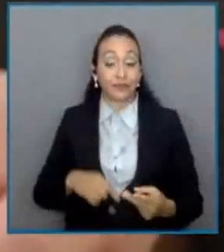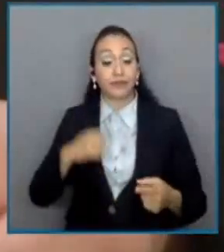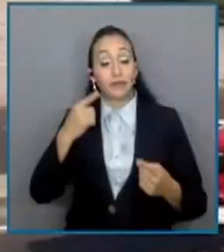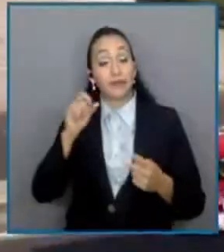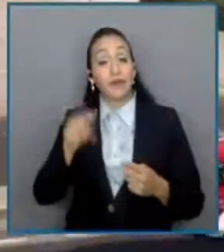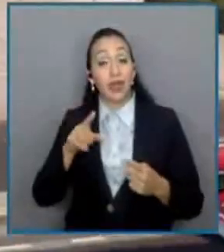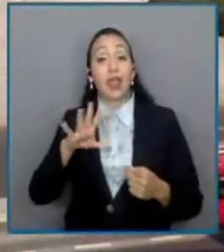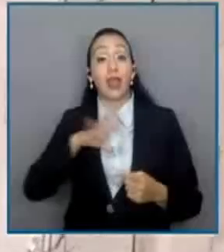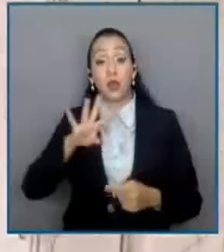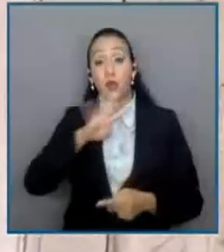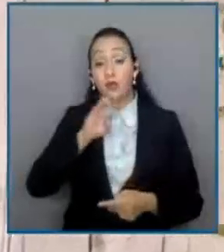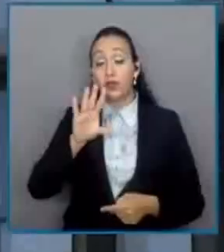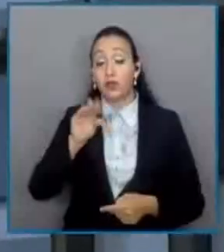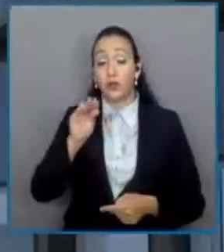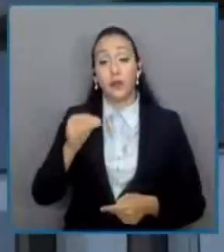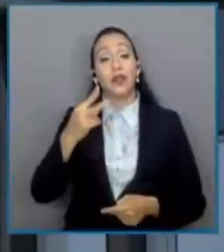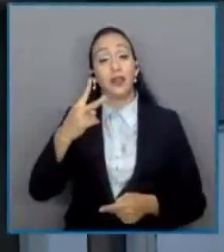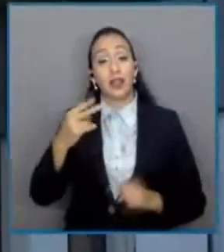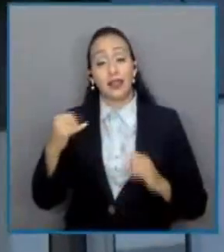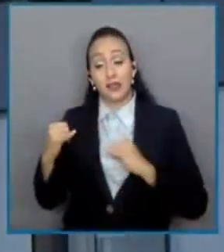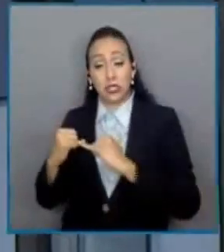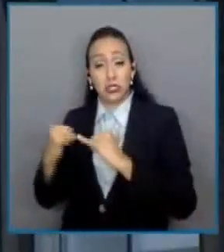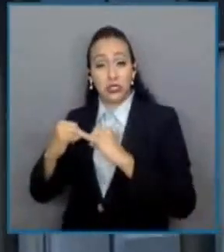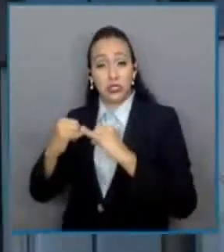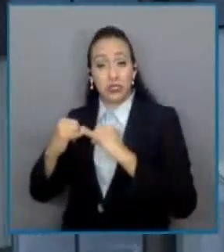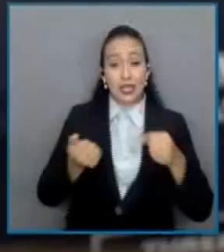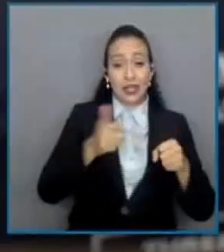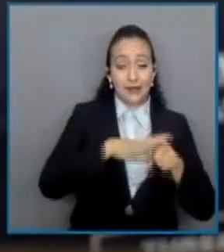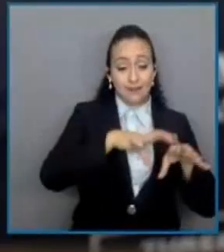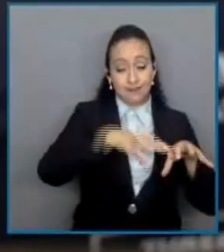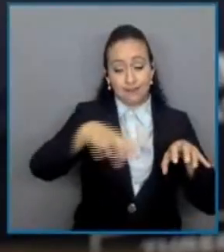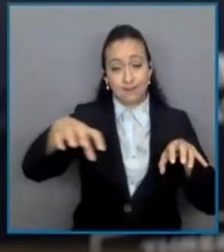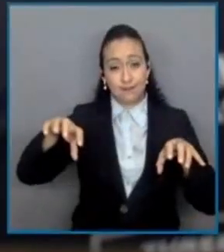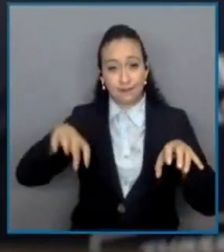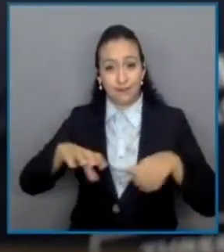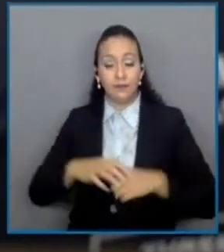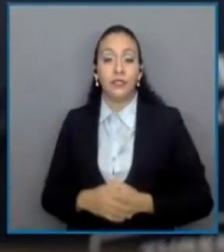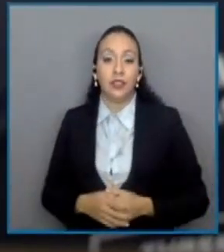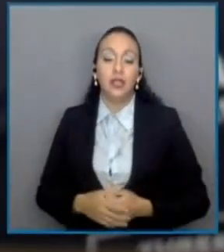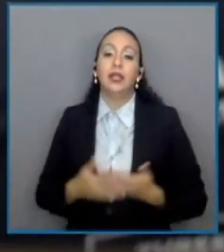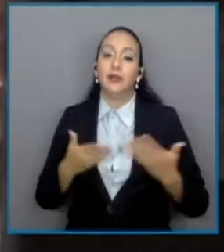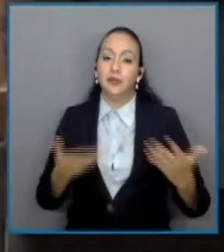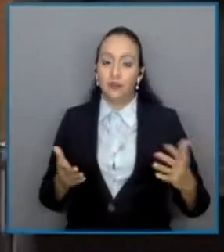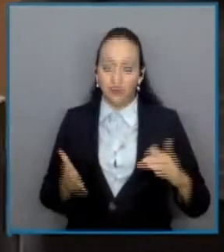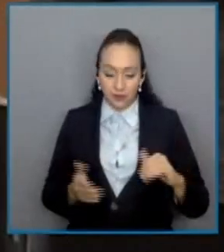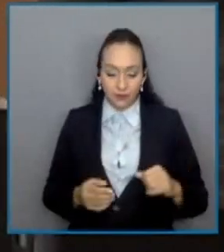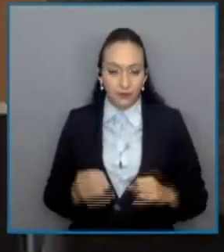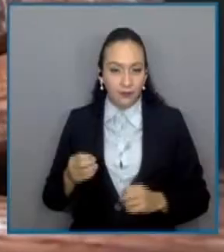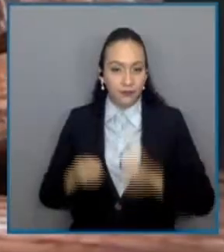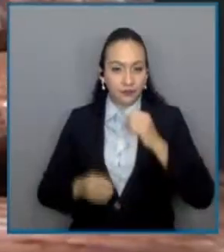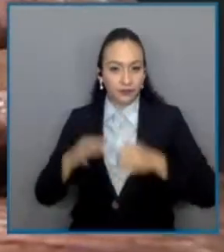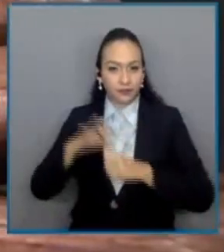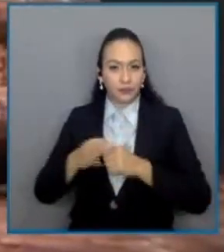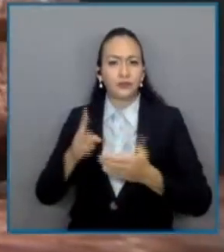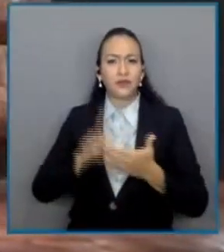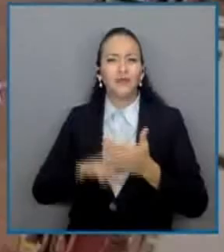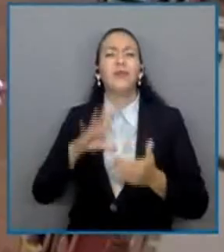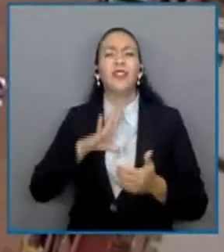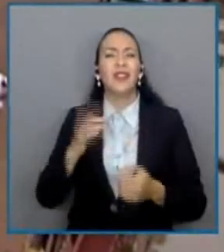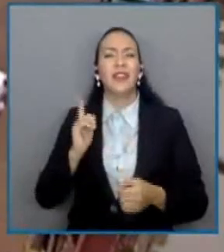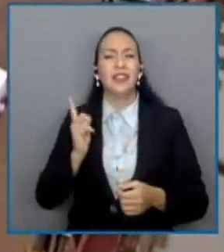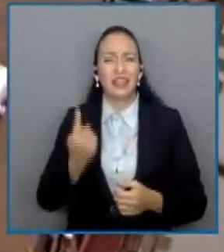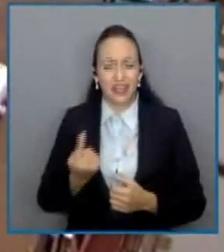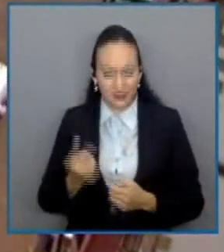492 órganos o unidades administrativas. Por su parte, el Tribunal Electoral se compone de una sala superior, 5